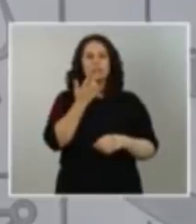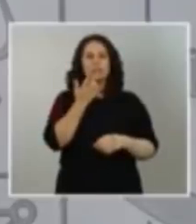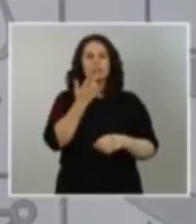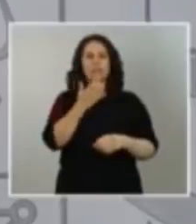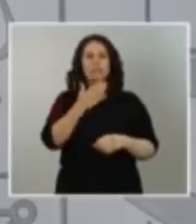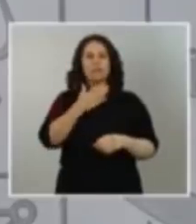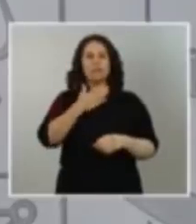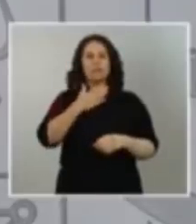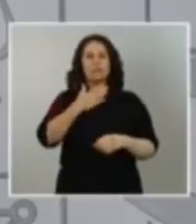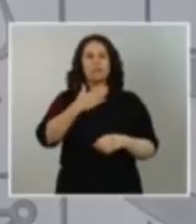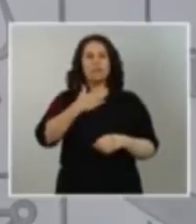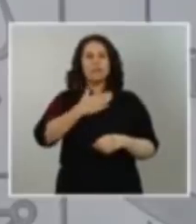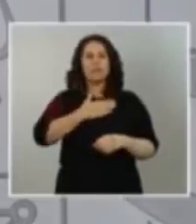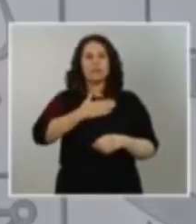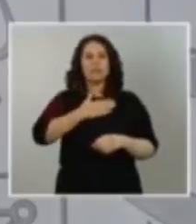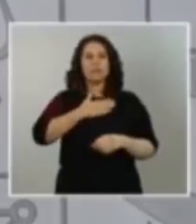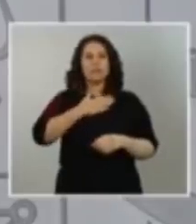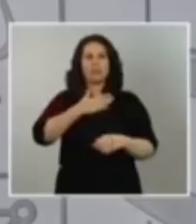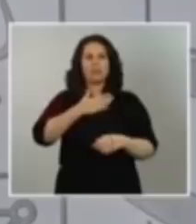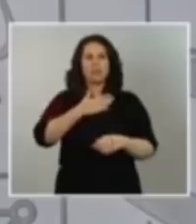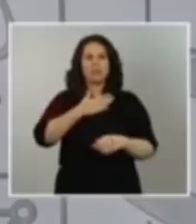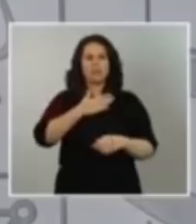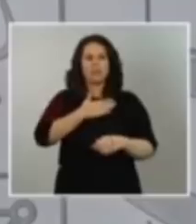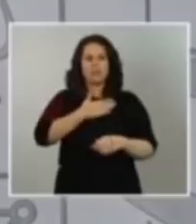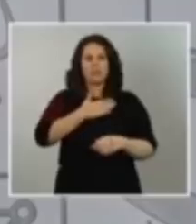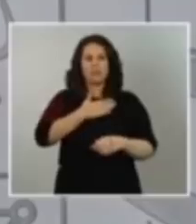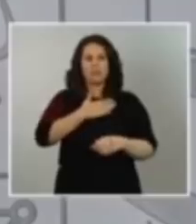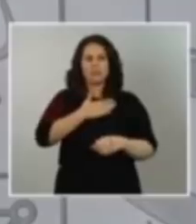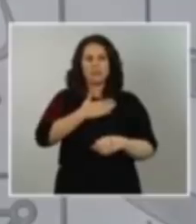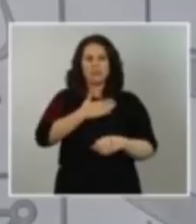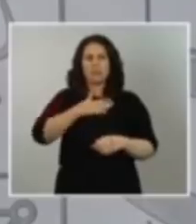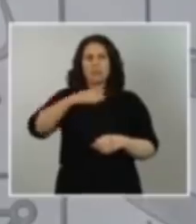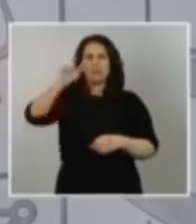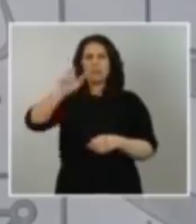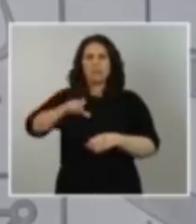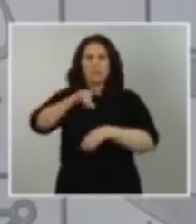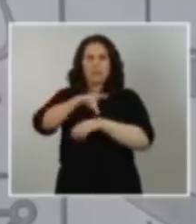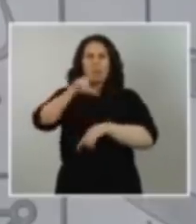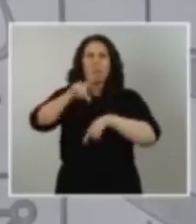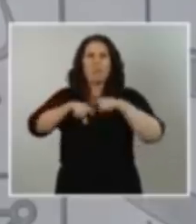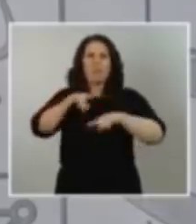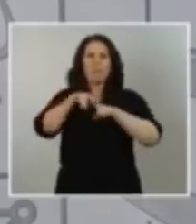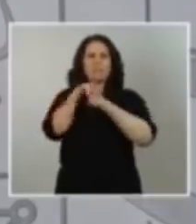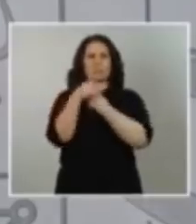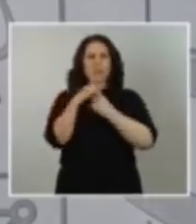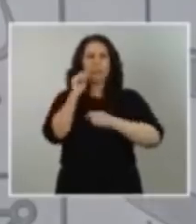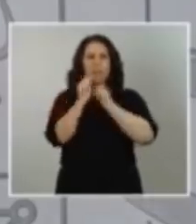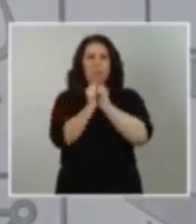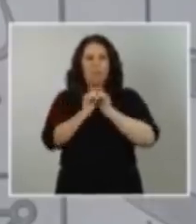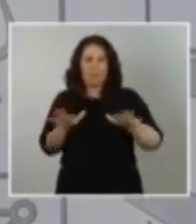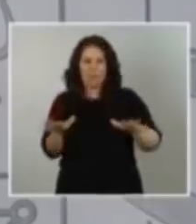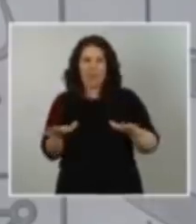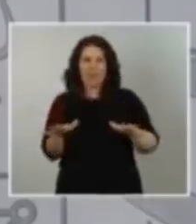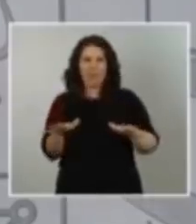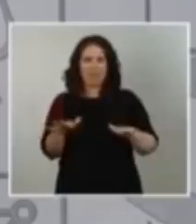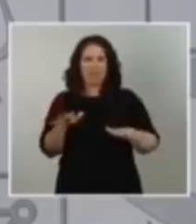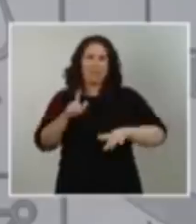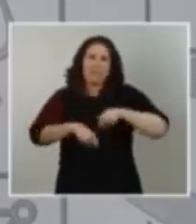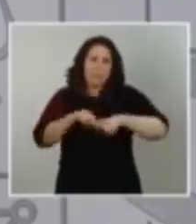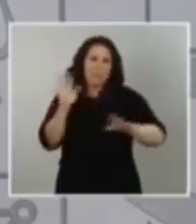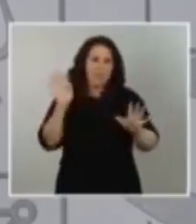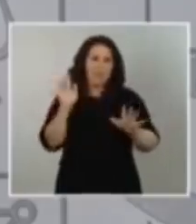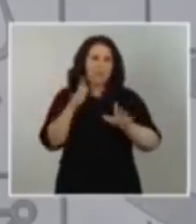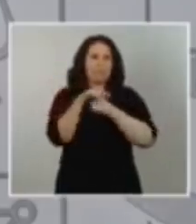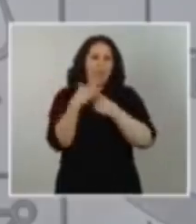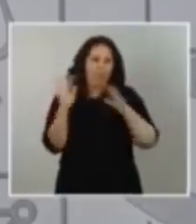el facultativo dependiendo de la situación epidemiológica que siempre es distinta o de el caso en concreto del que estemos hablando